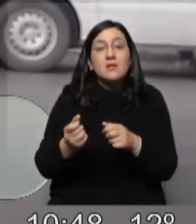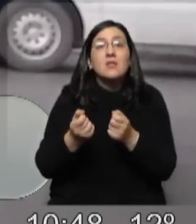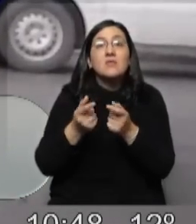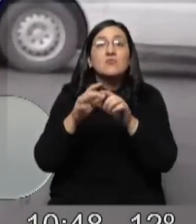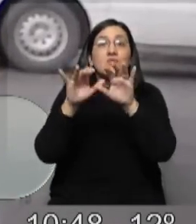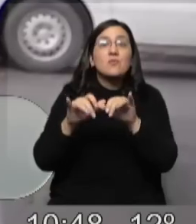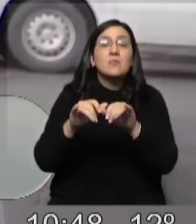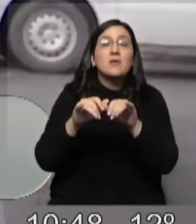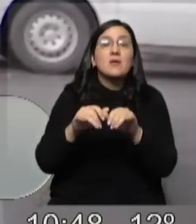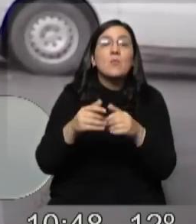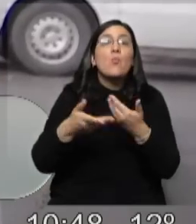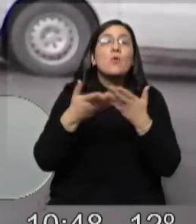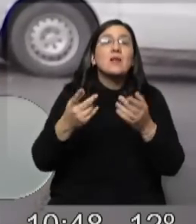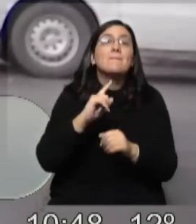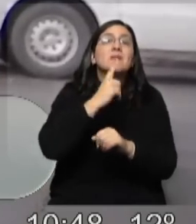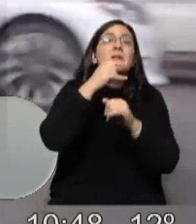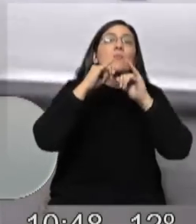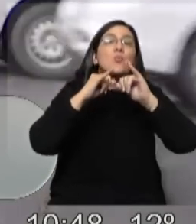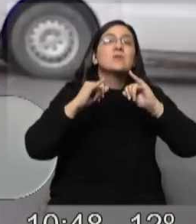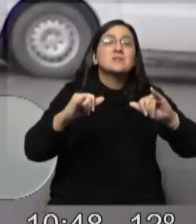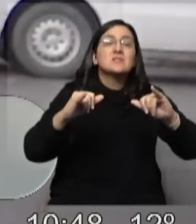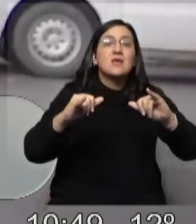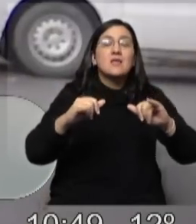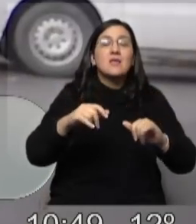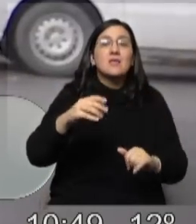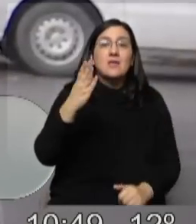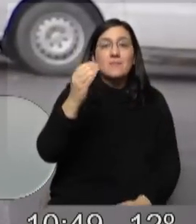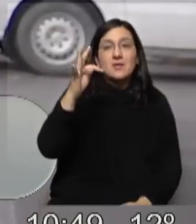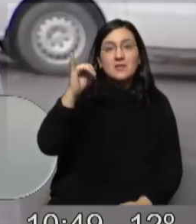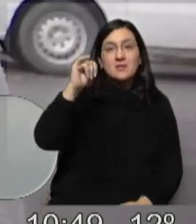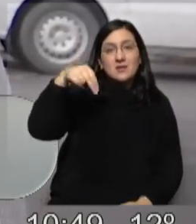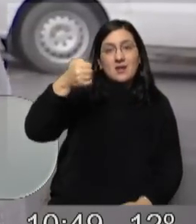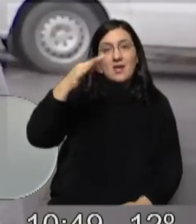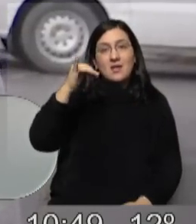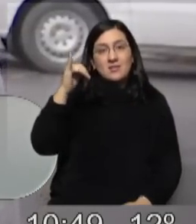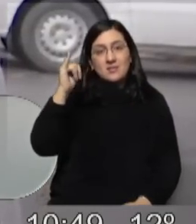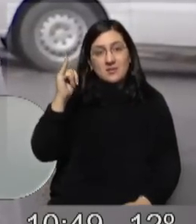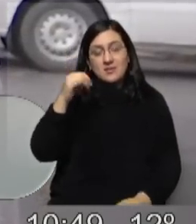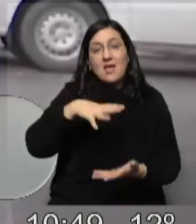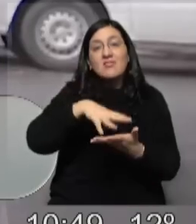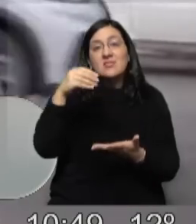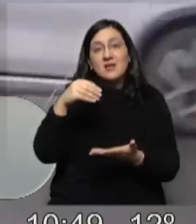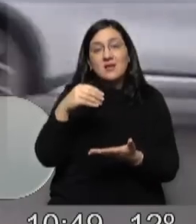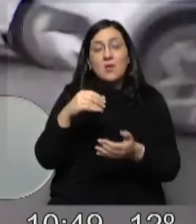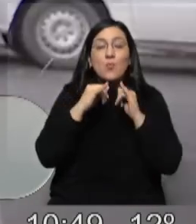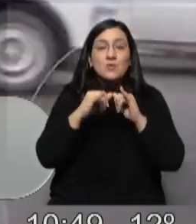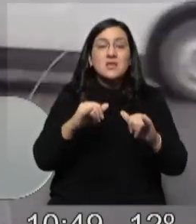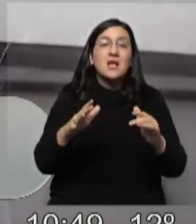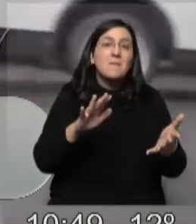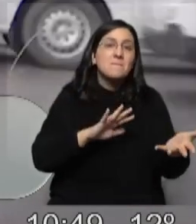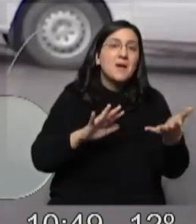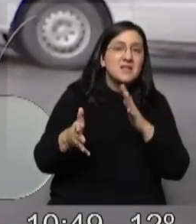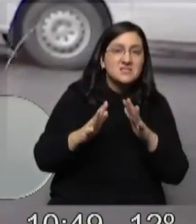sale la primera publicidad de Pettinati en las redes sociales de Antel, una publicidad que parecía, o al